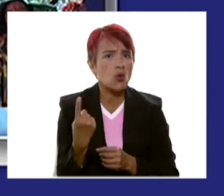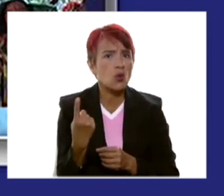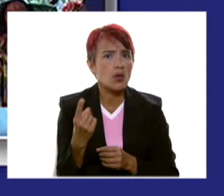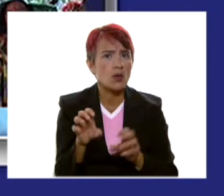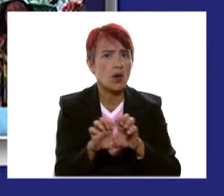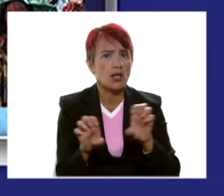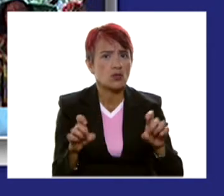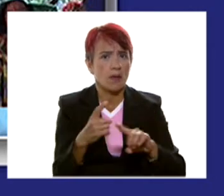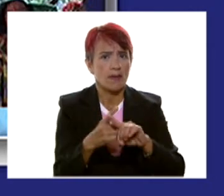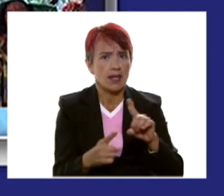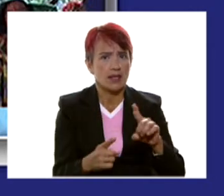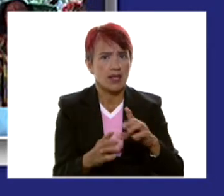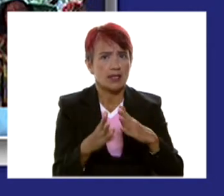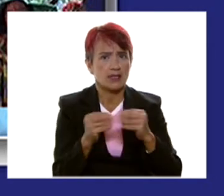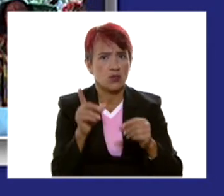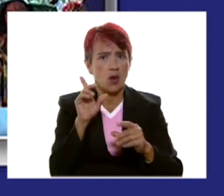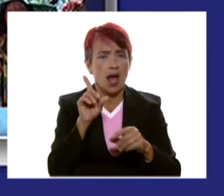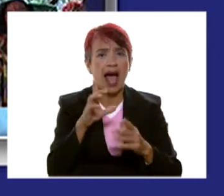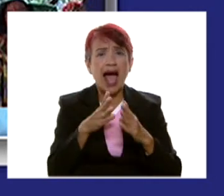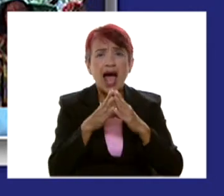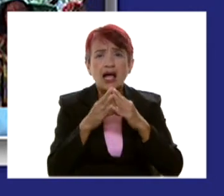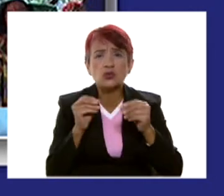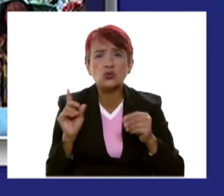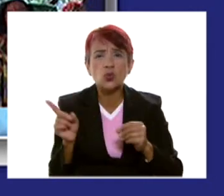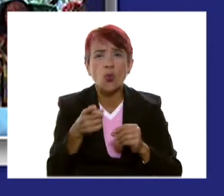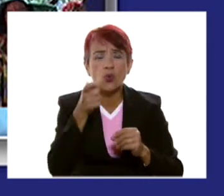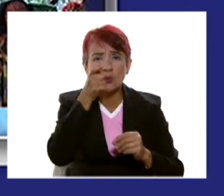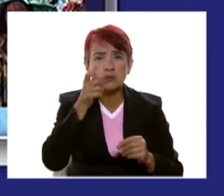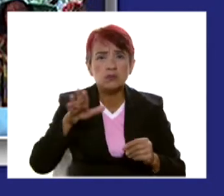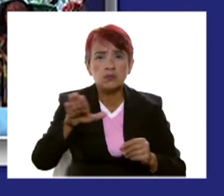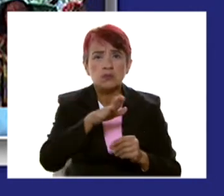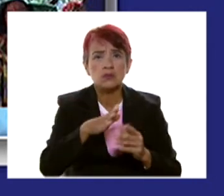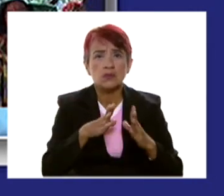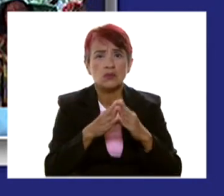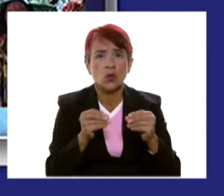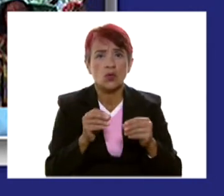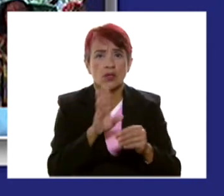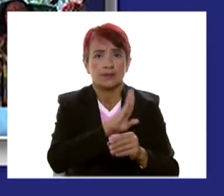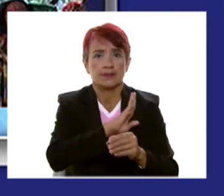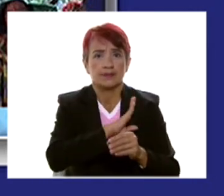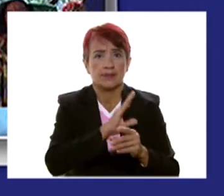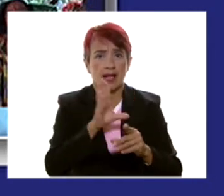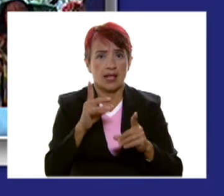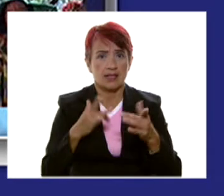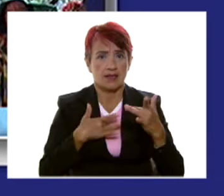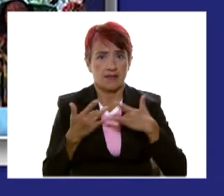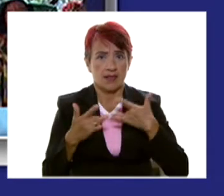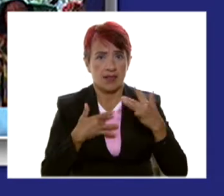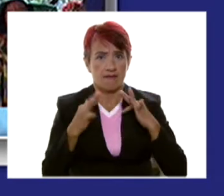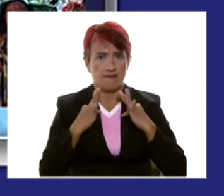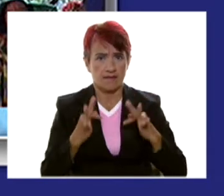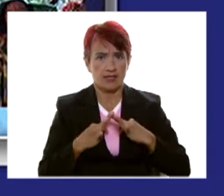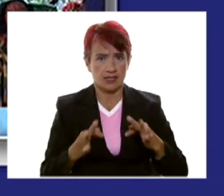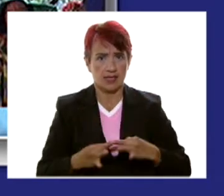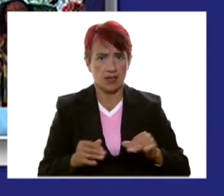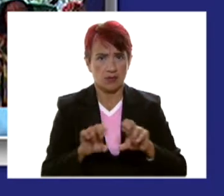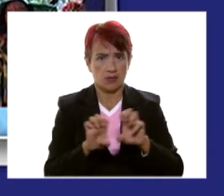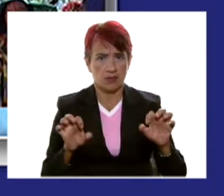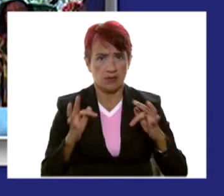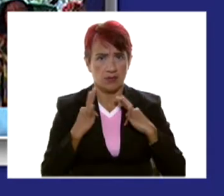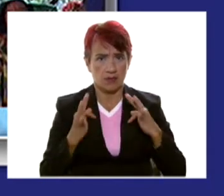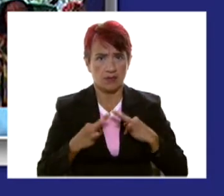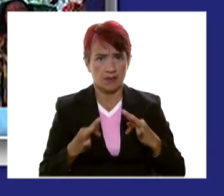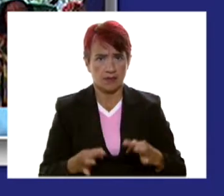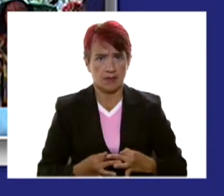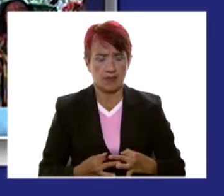educación media, sino a toda la población indígena del país en la práctica de deporte, actividad física y educación física, así como